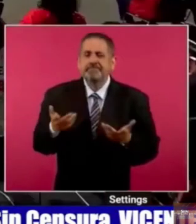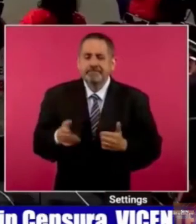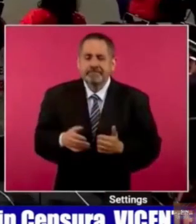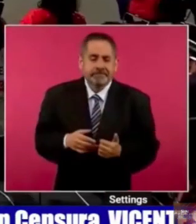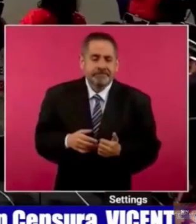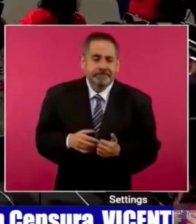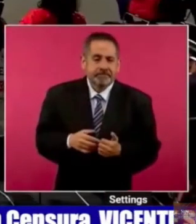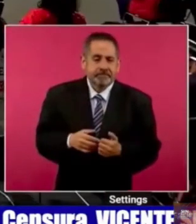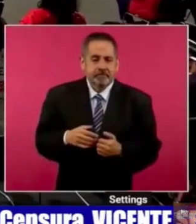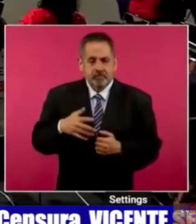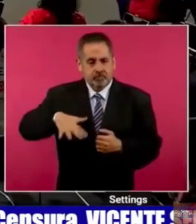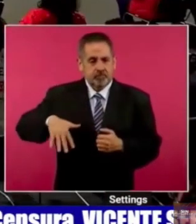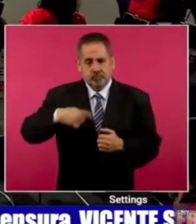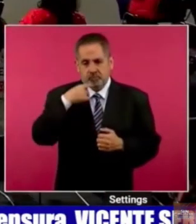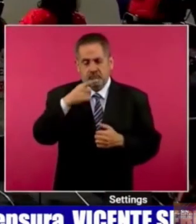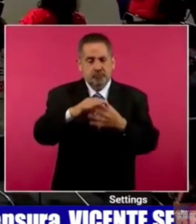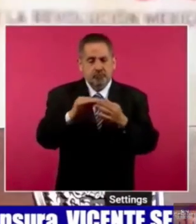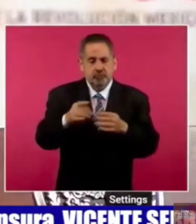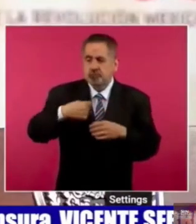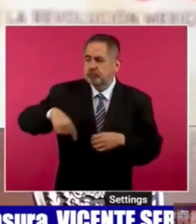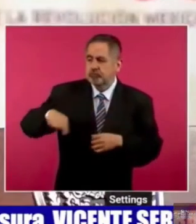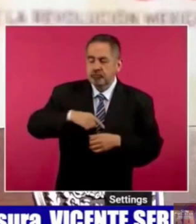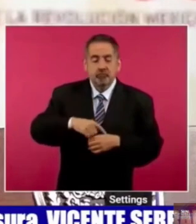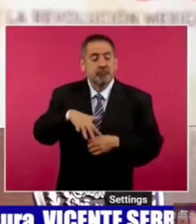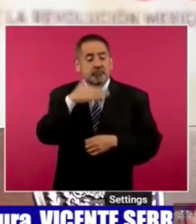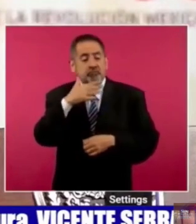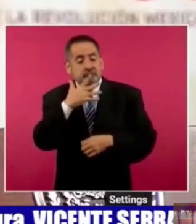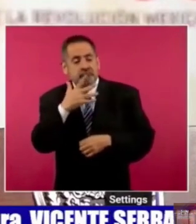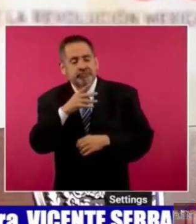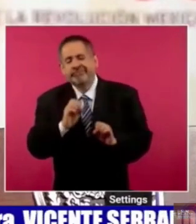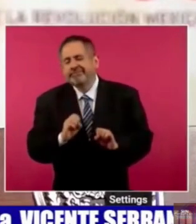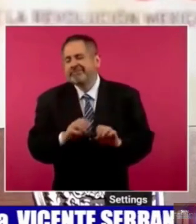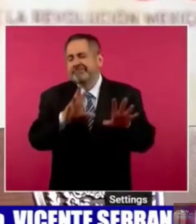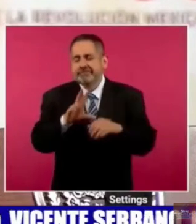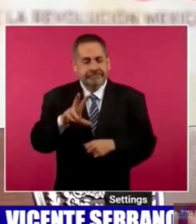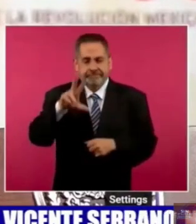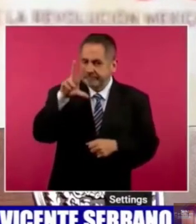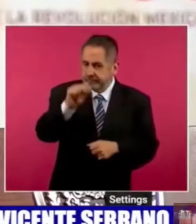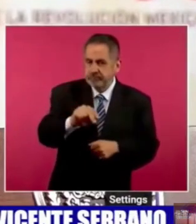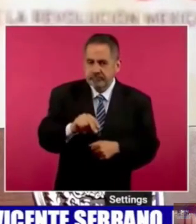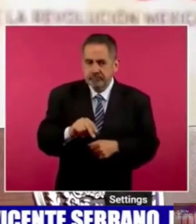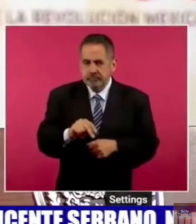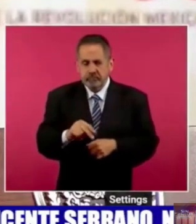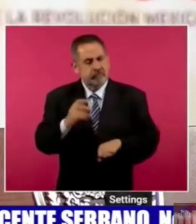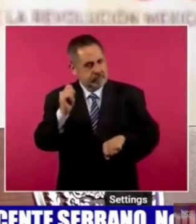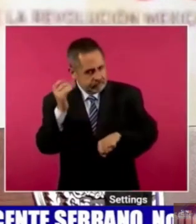Lo que tú mencionabas, no permitir la corrupción, no permitir la impunidad